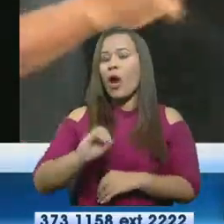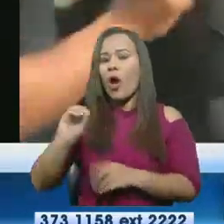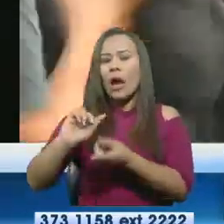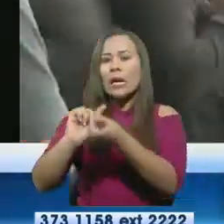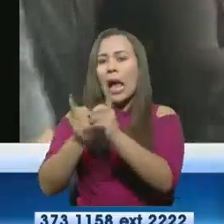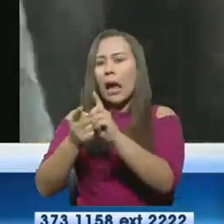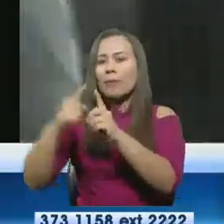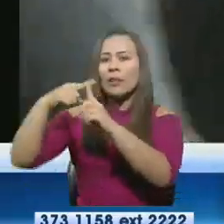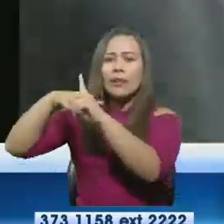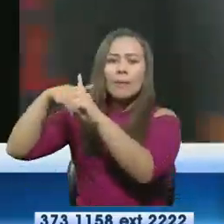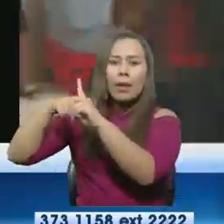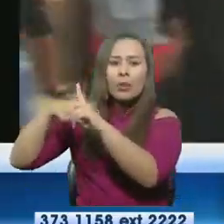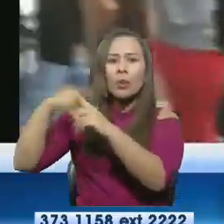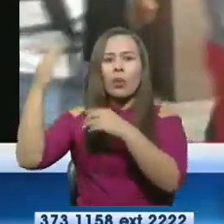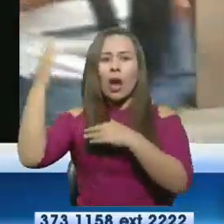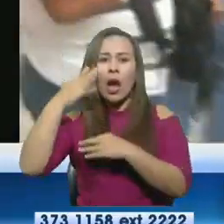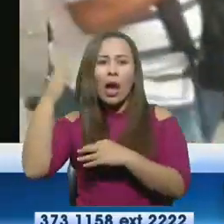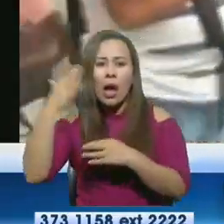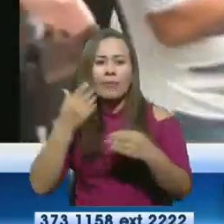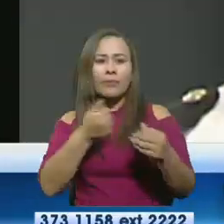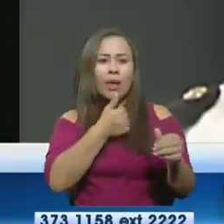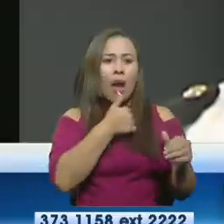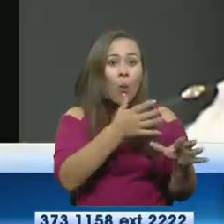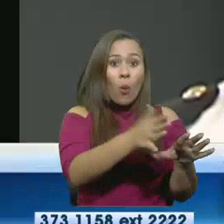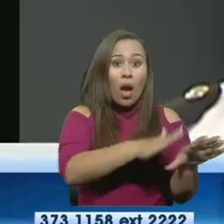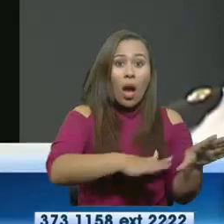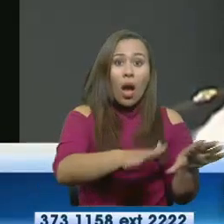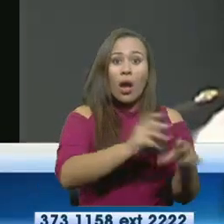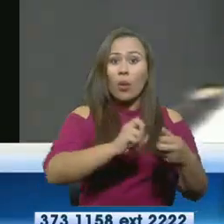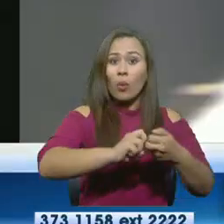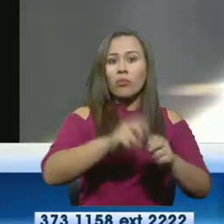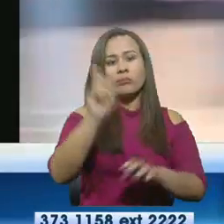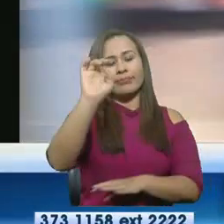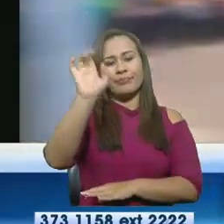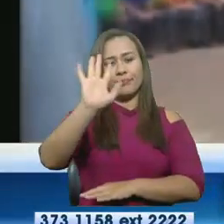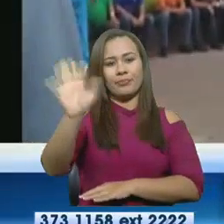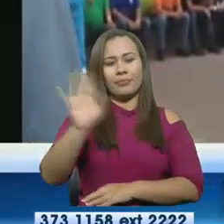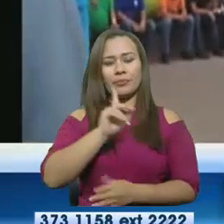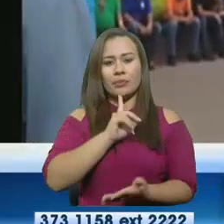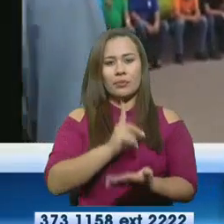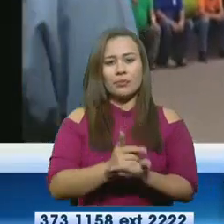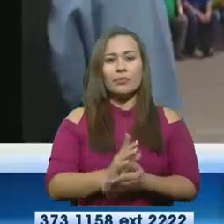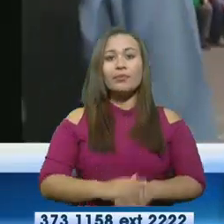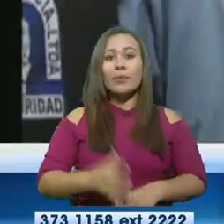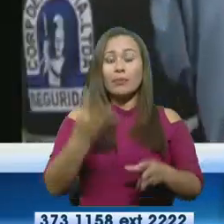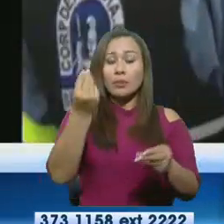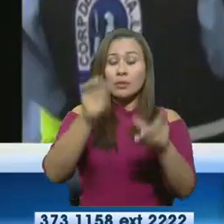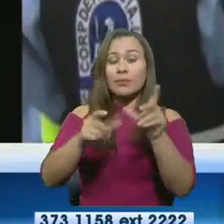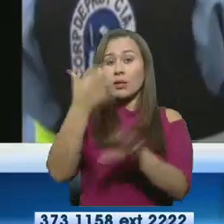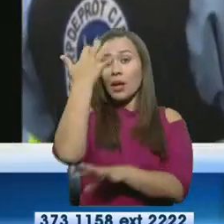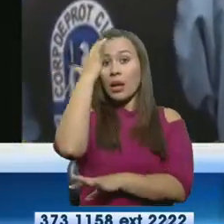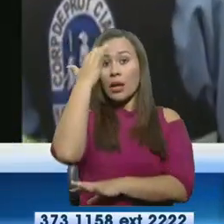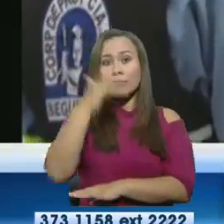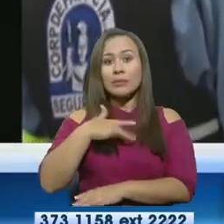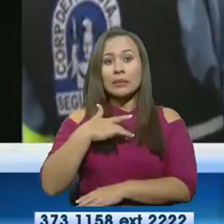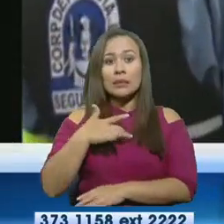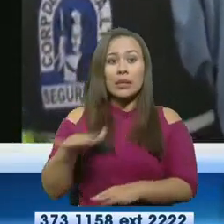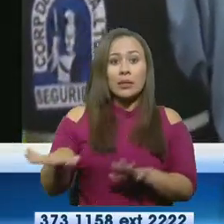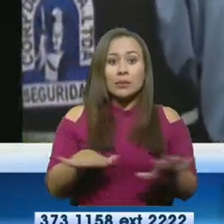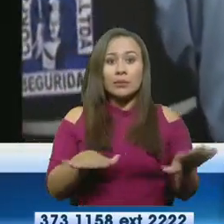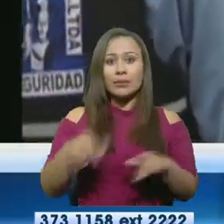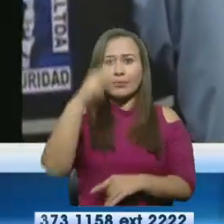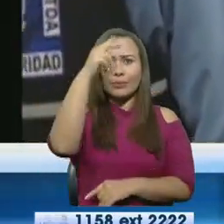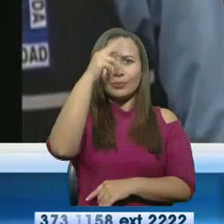o las temperaturas frías o las temperaturas cálidas. Por lo tanto, eso en realidad no tiene una relación real. Personas aterrorizadas por el remezón bajaron